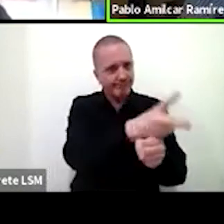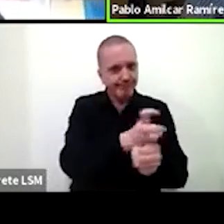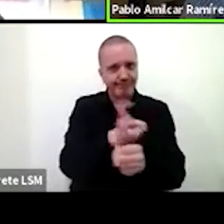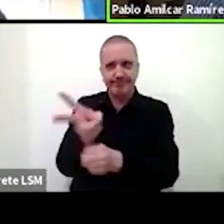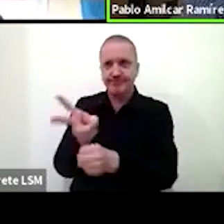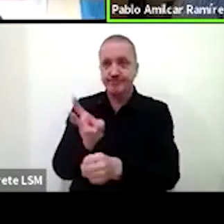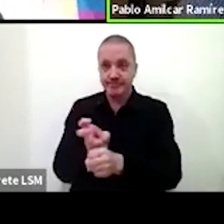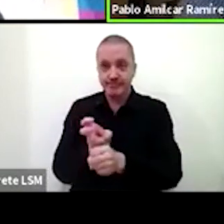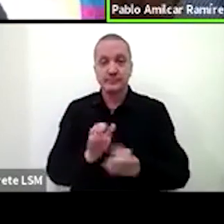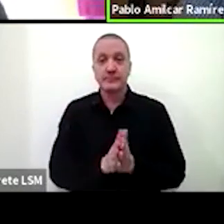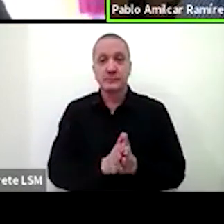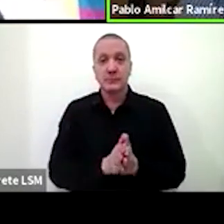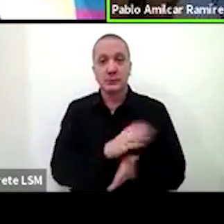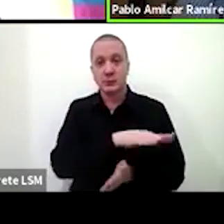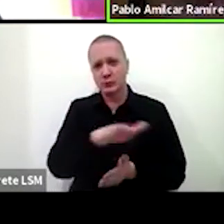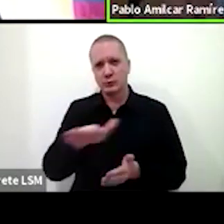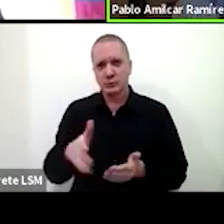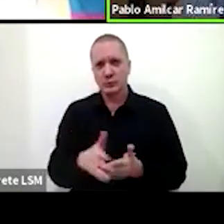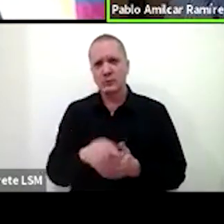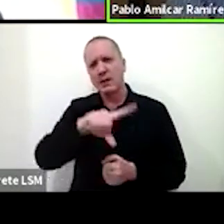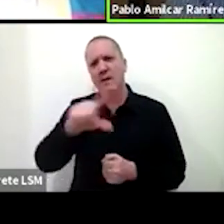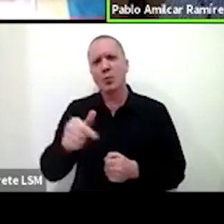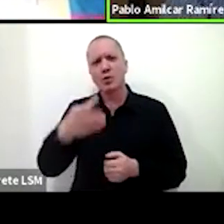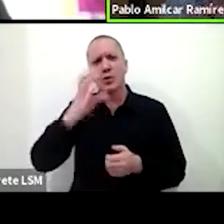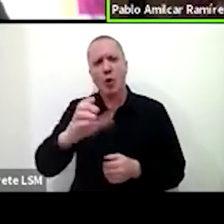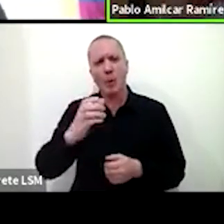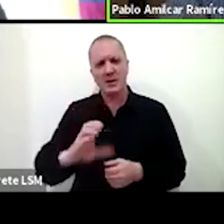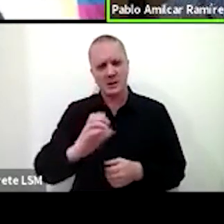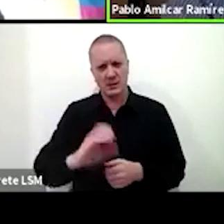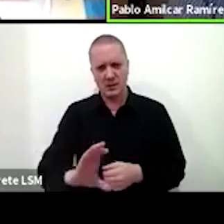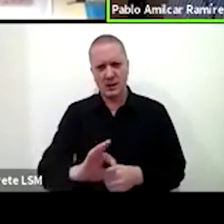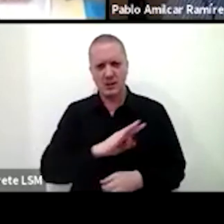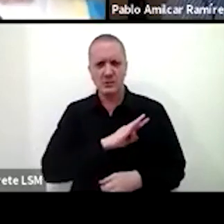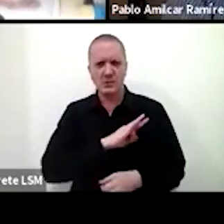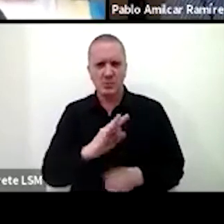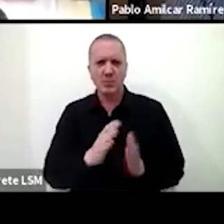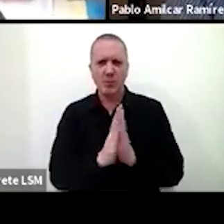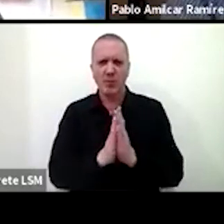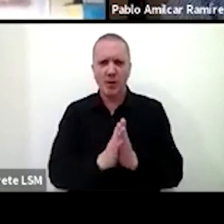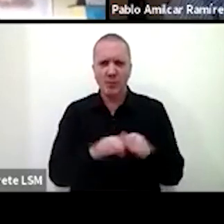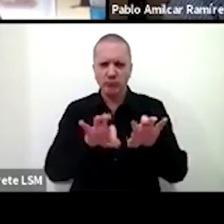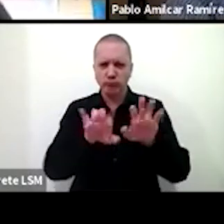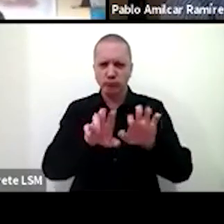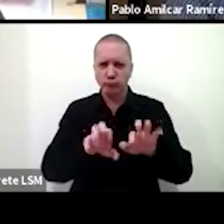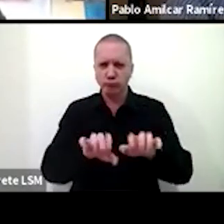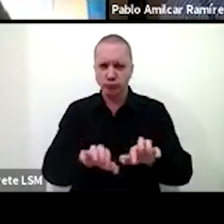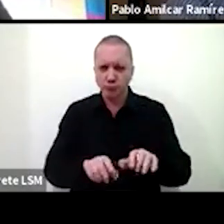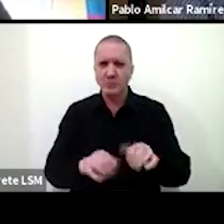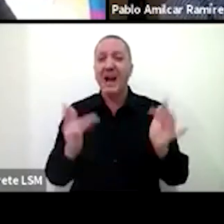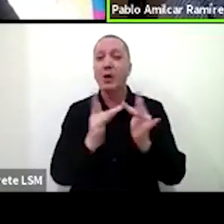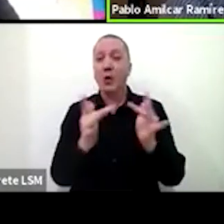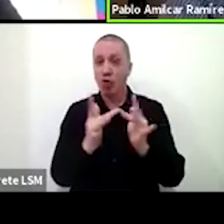a que puedan luego, debajo en los comentarios, o pasarnos después por escrito todos los contactos, y